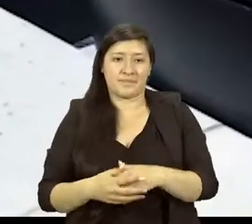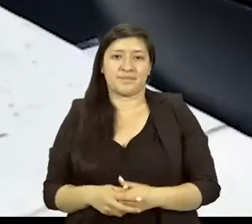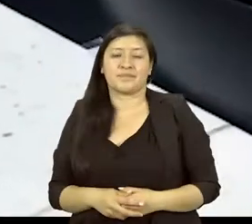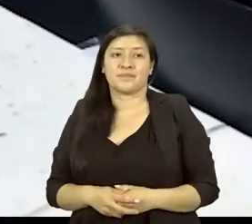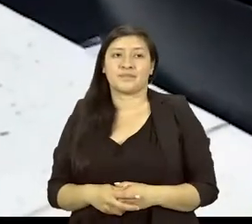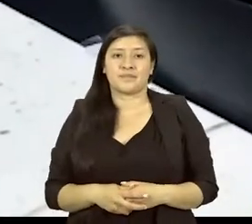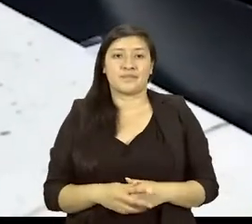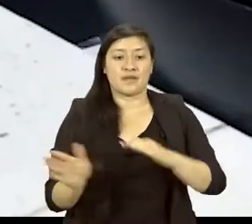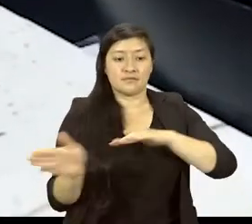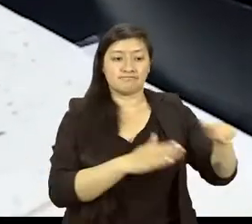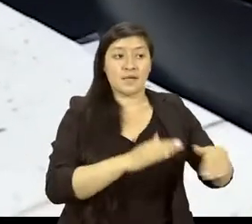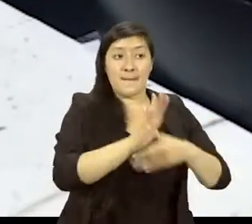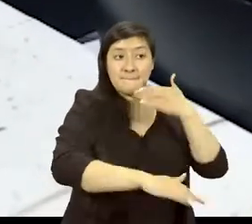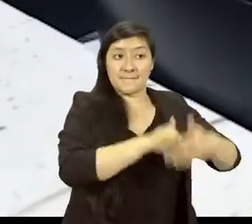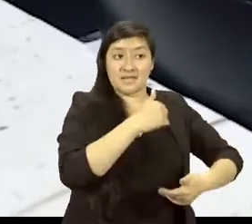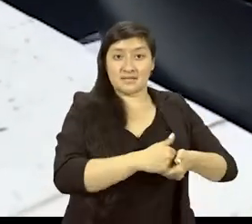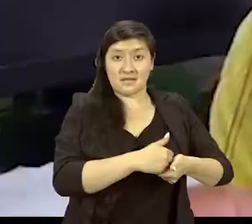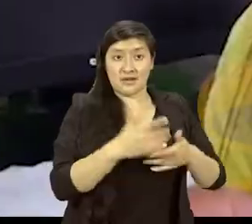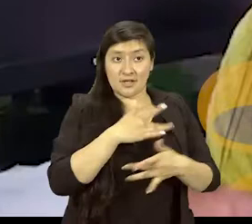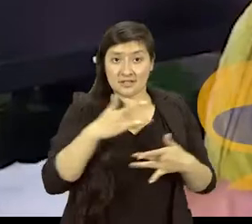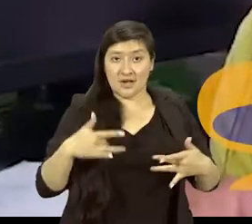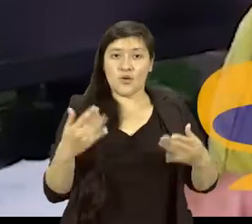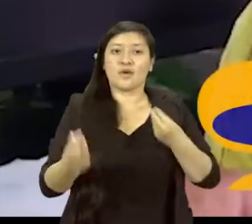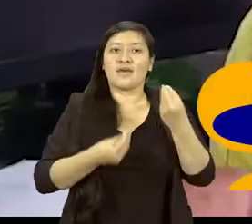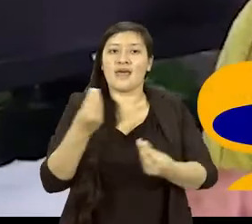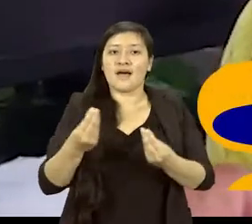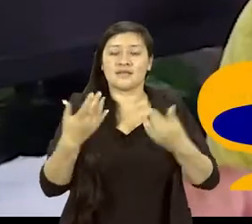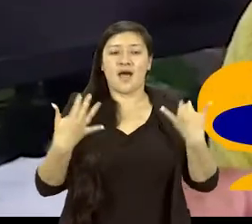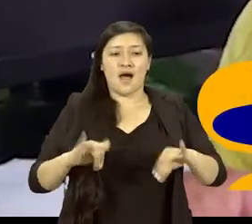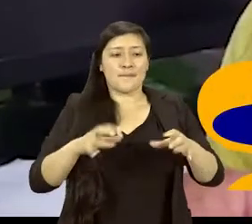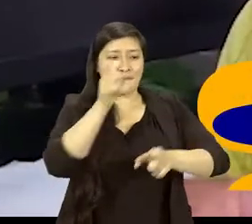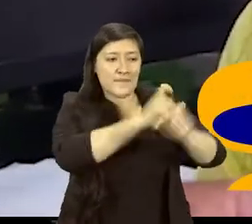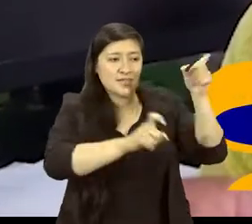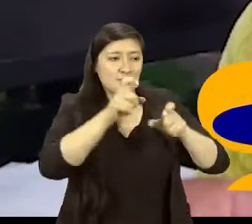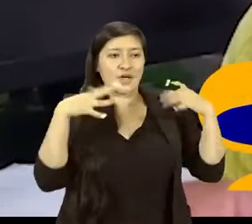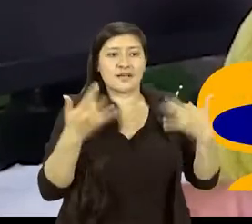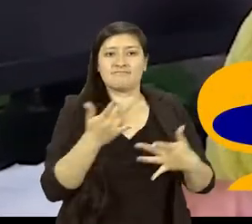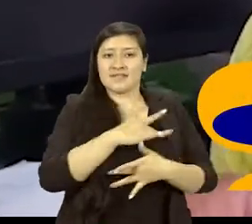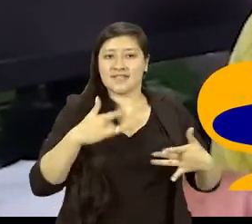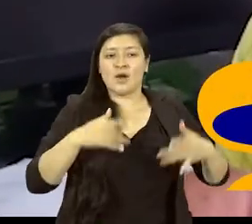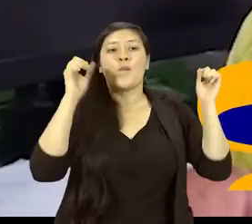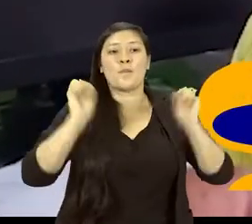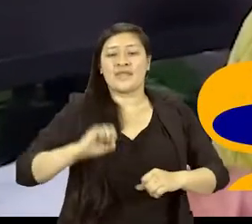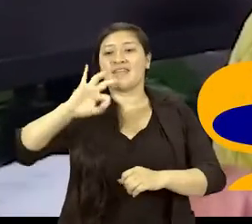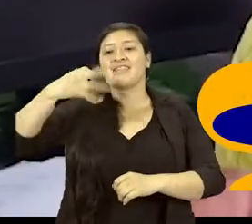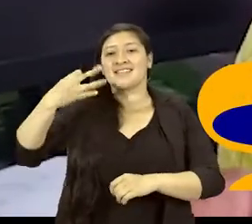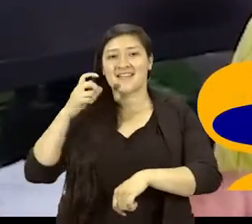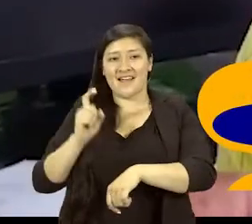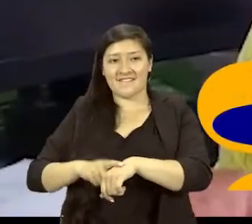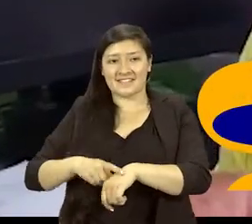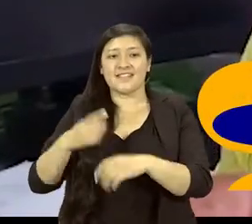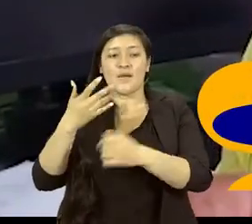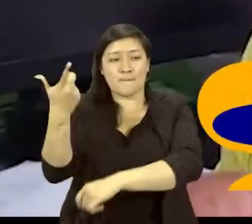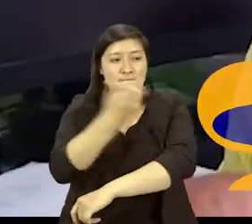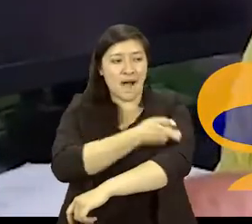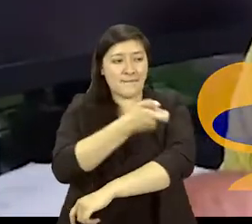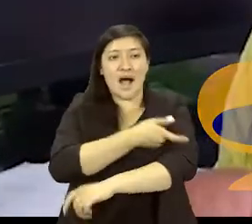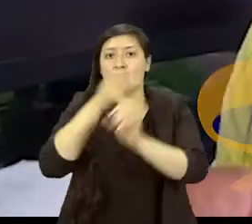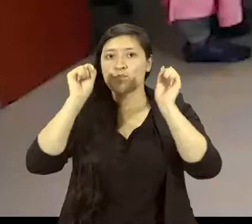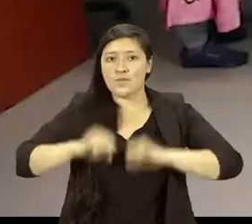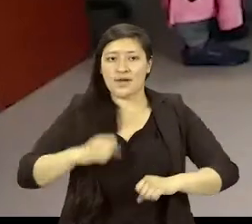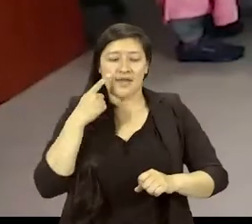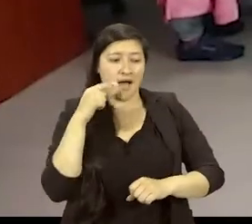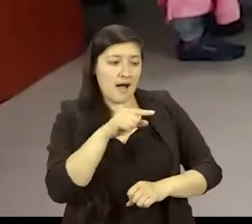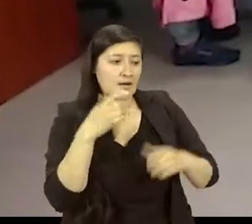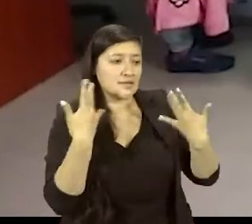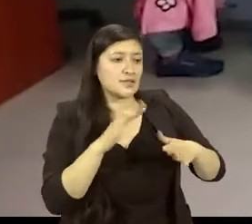del ministerio se ha dado la directriz para que ya el personal de salud pueda recibir su tercera dosis de refuerzo,